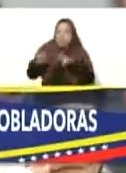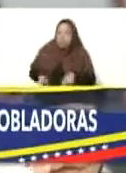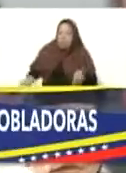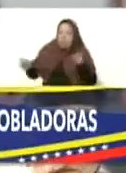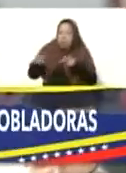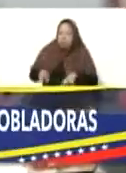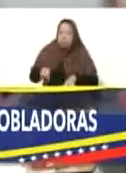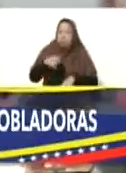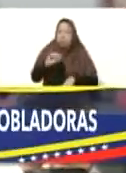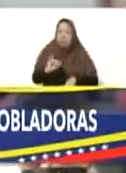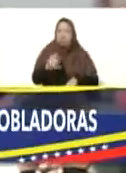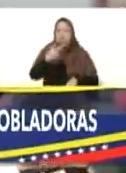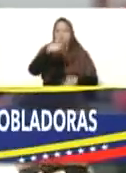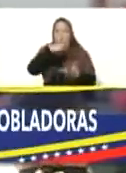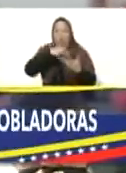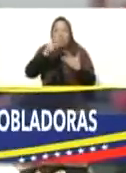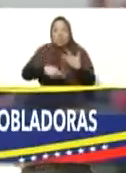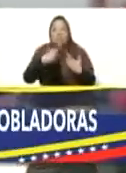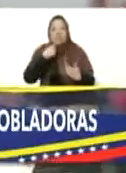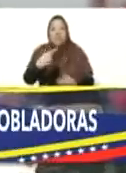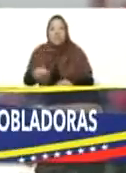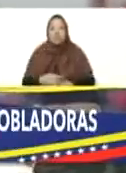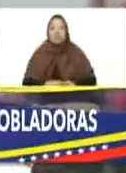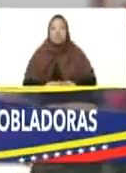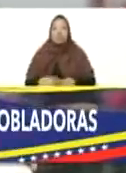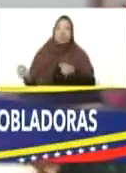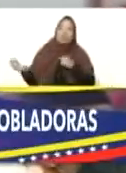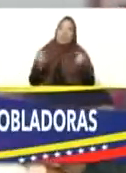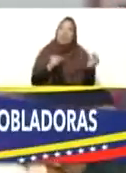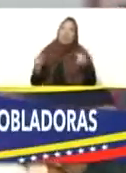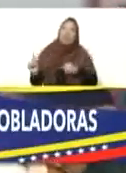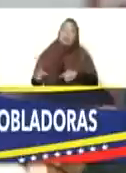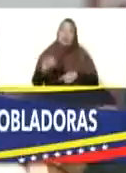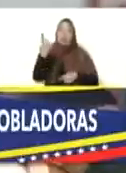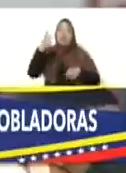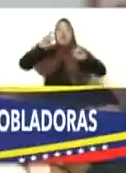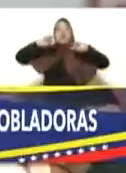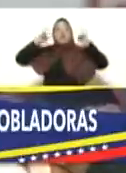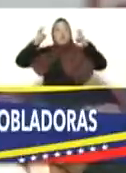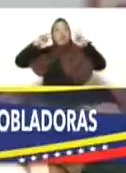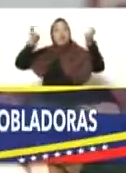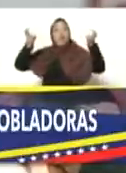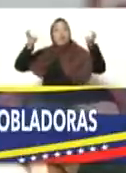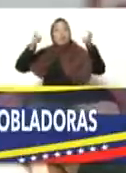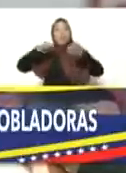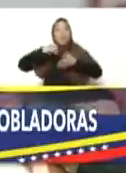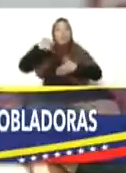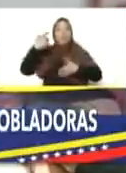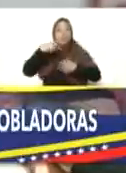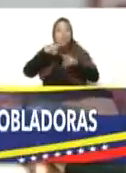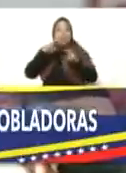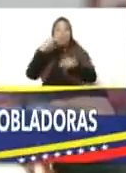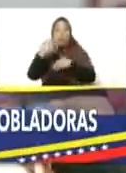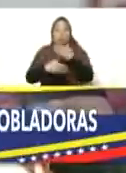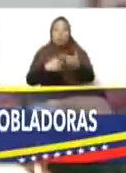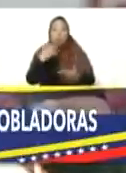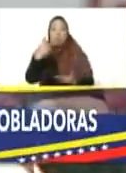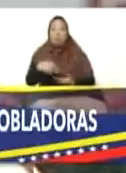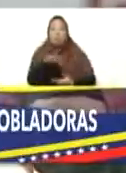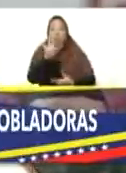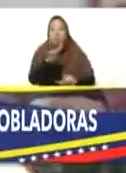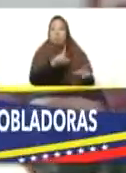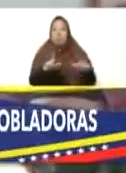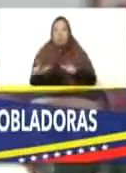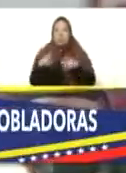la revisar ya hay una propuesta de cádiz en la primera discusión bueno hay un par de temas que son los temas que tenemos que plantear a usted y que son sobre los